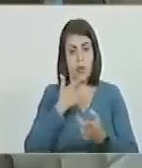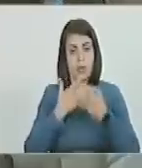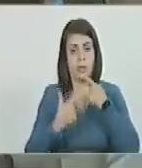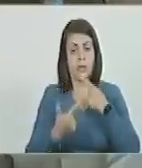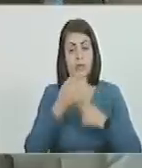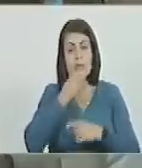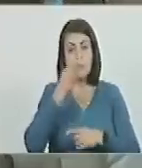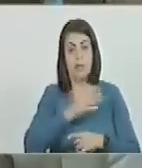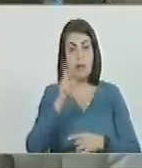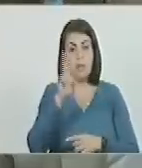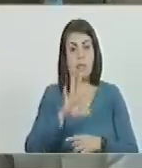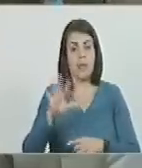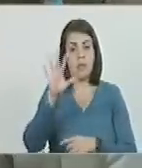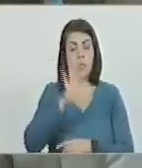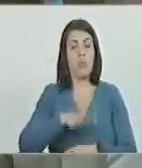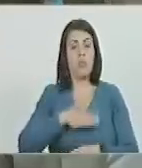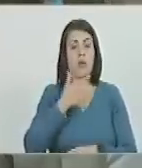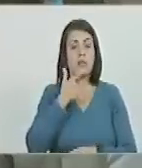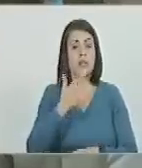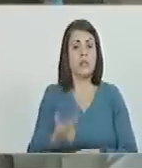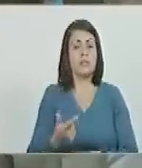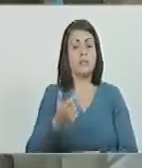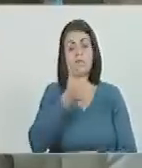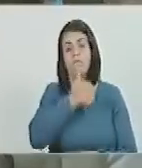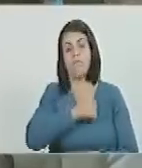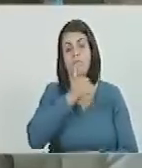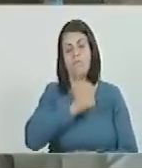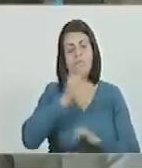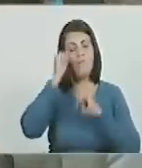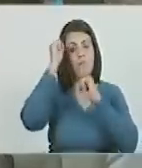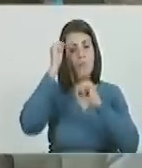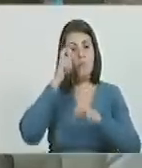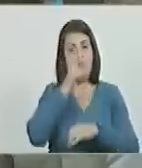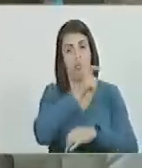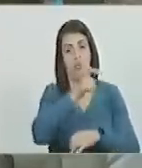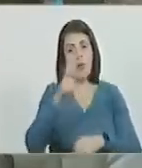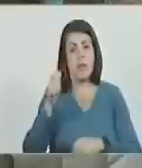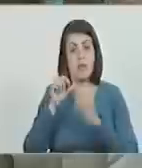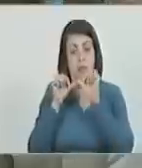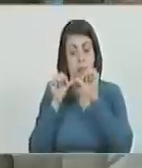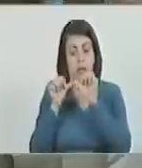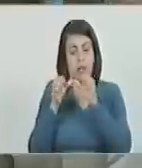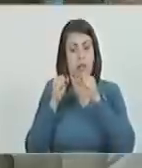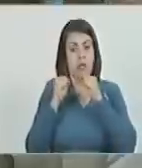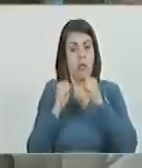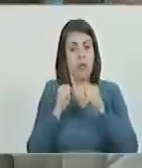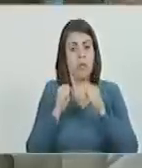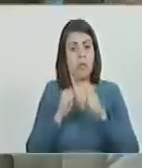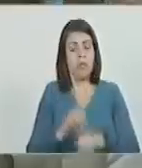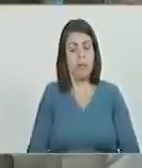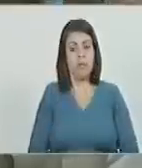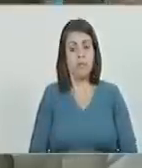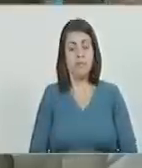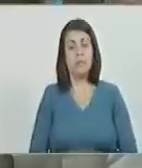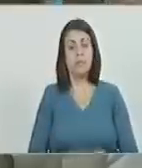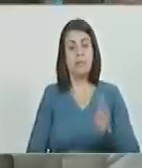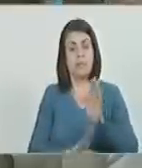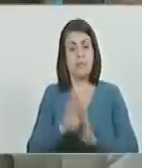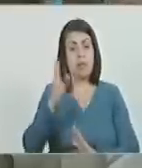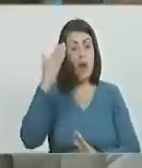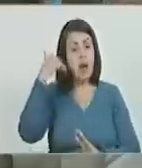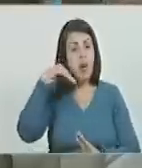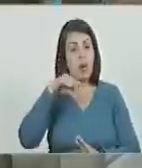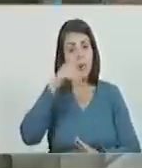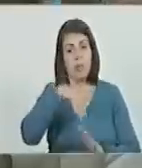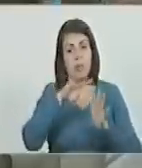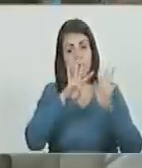la verdad de Venezuela, pueda hablar sobre la resistencia heroica de un pueblo que se mantiene firme, que se mantiene en pie a pesar de